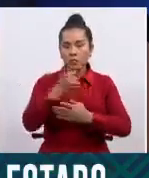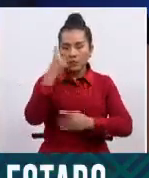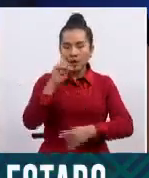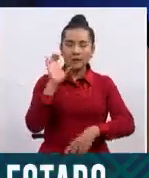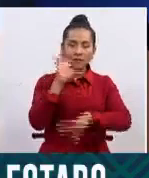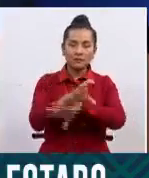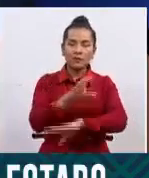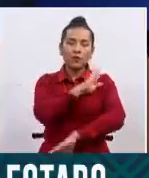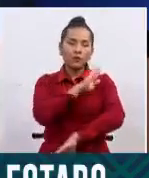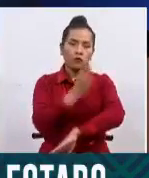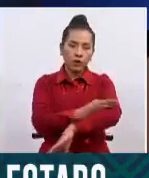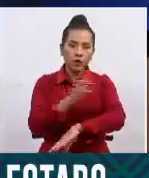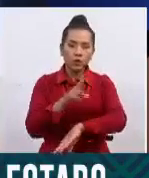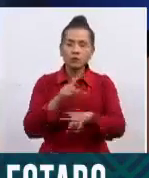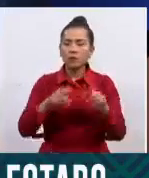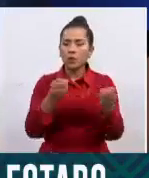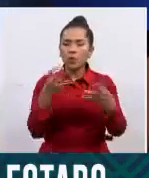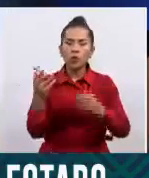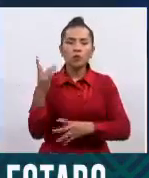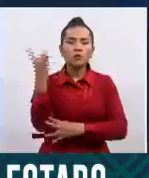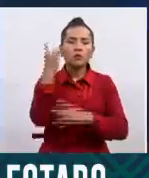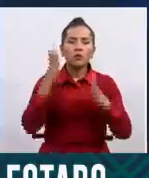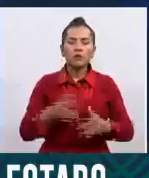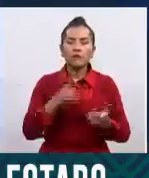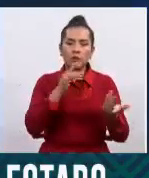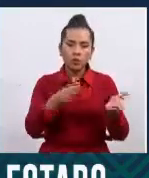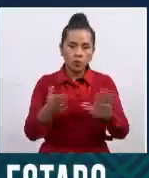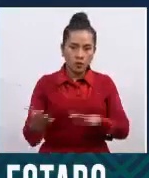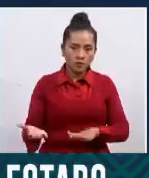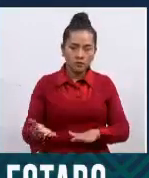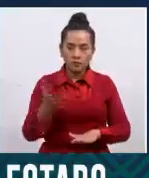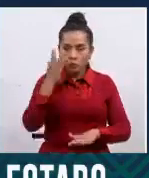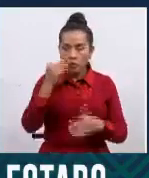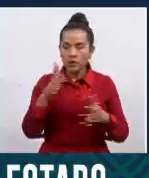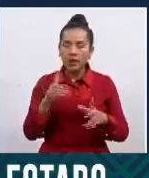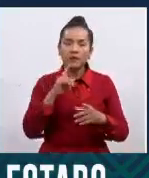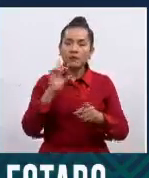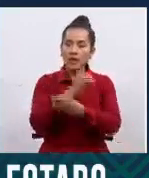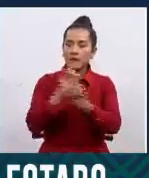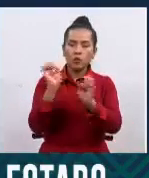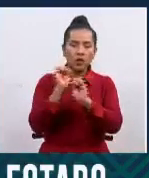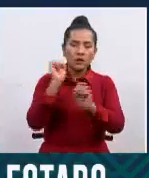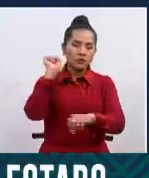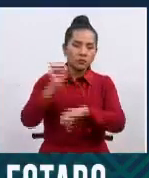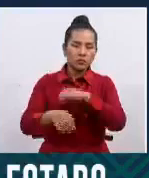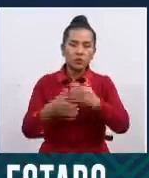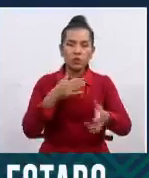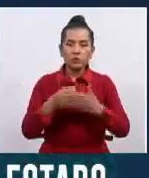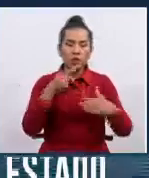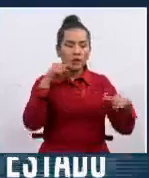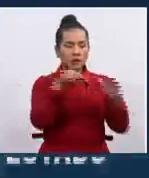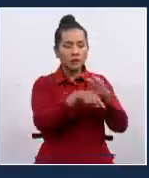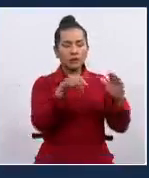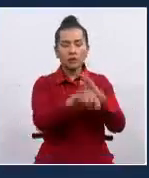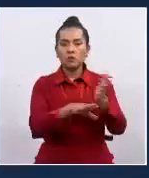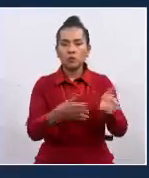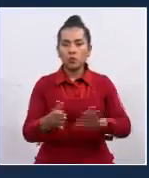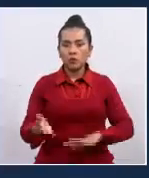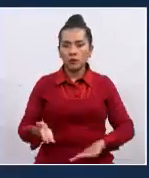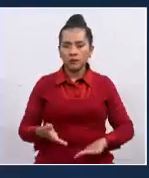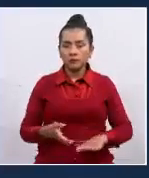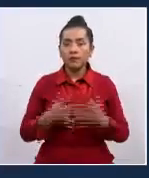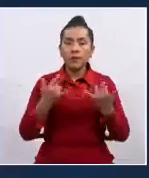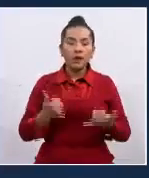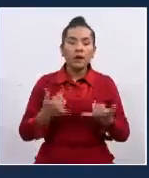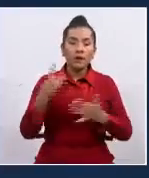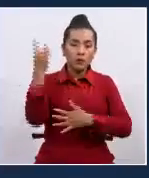de decenas de bolivianos, que criminalmente y contra la democracia fueron asesinados.